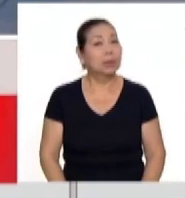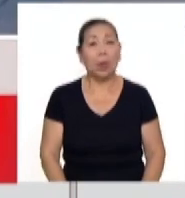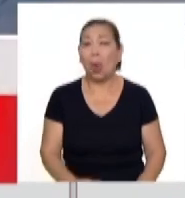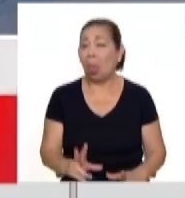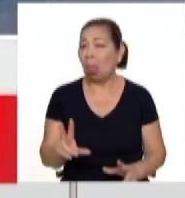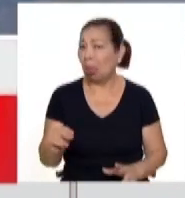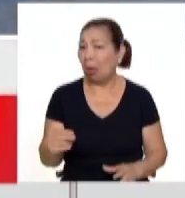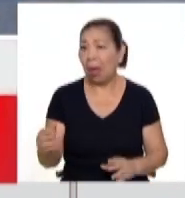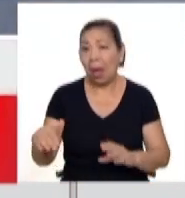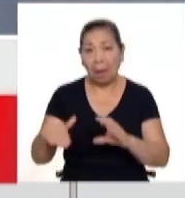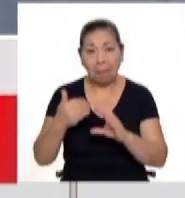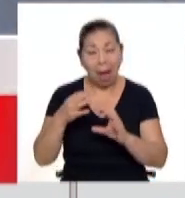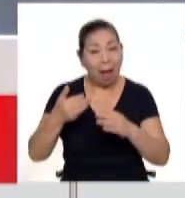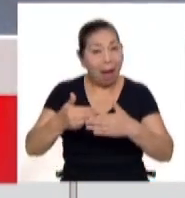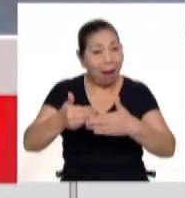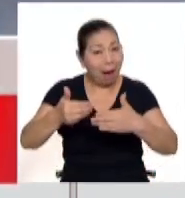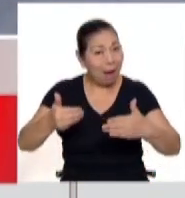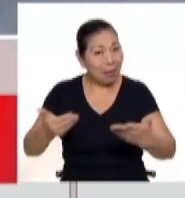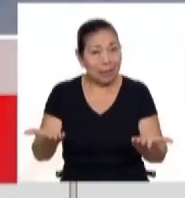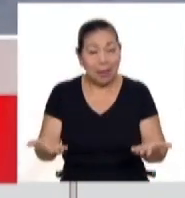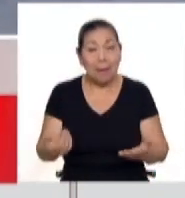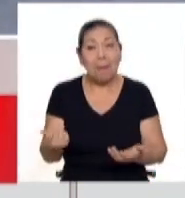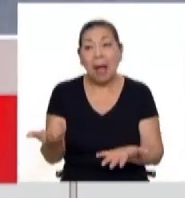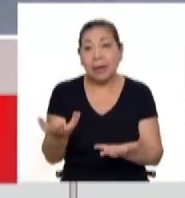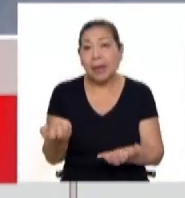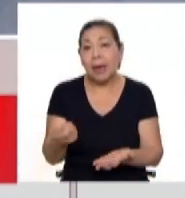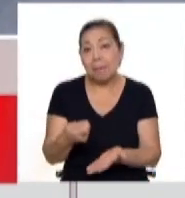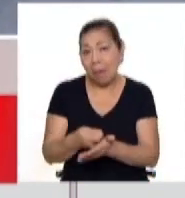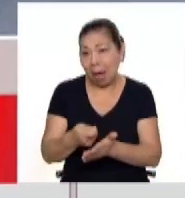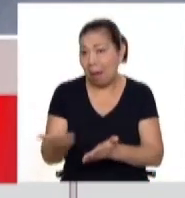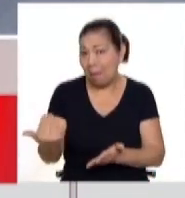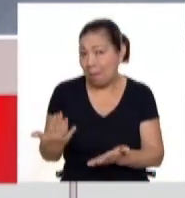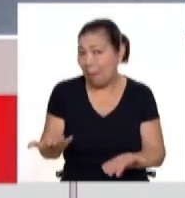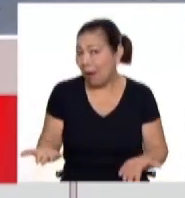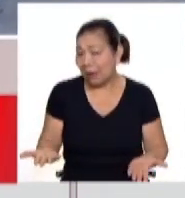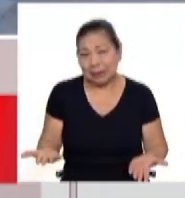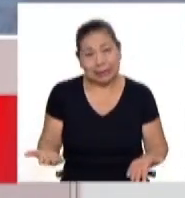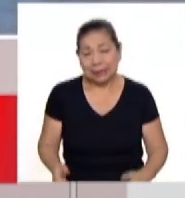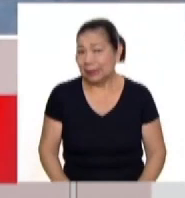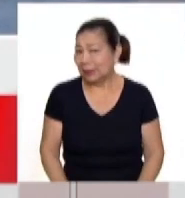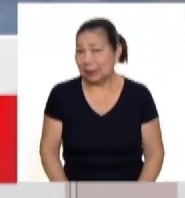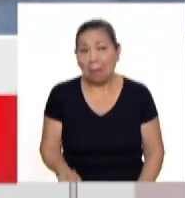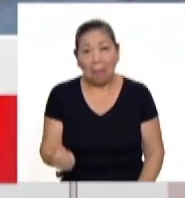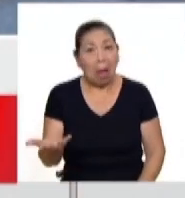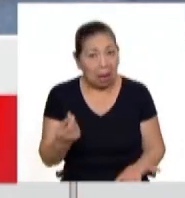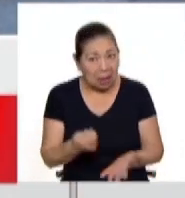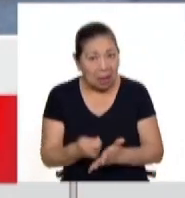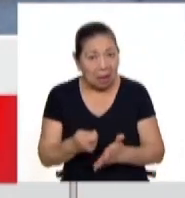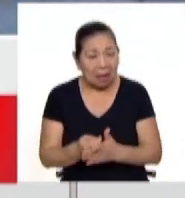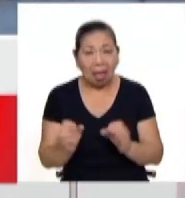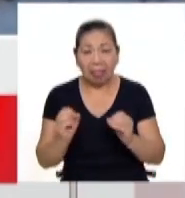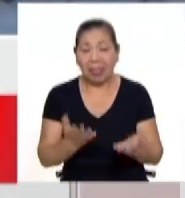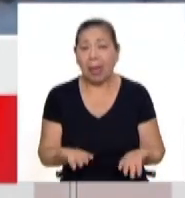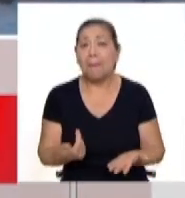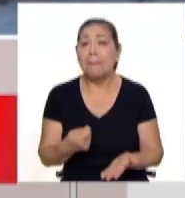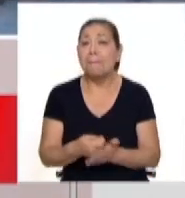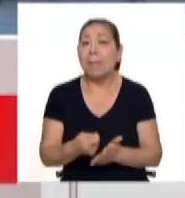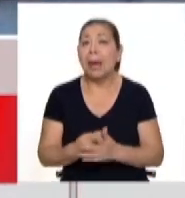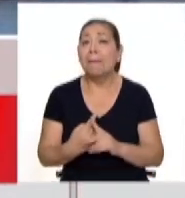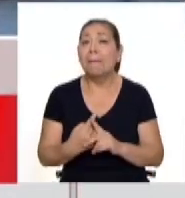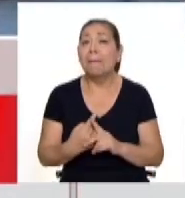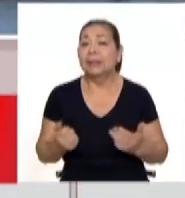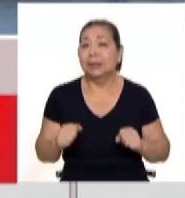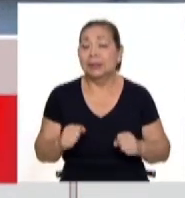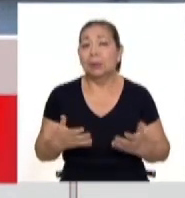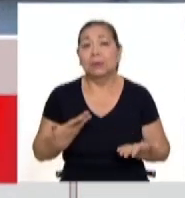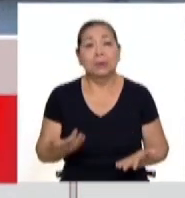no ha recibido mensajes previos de extorsión que le exijan algún tipo de dinero o pago de un cupo para